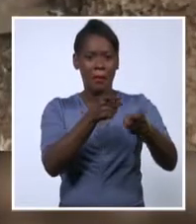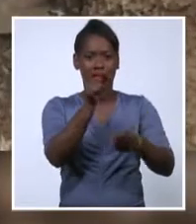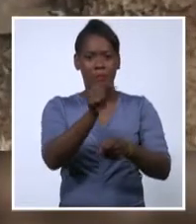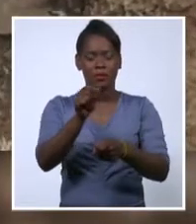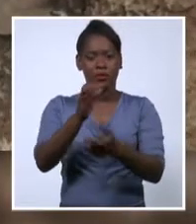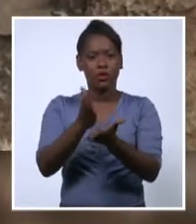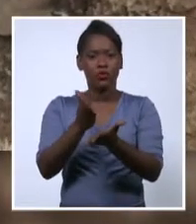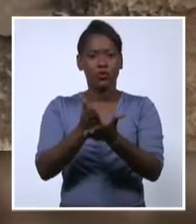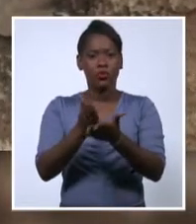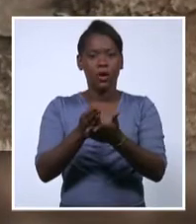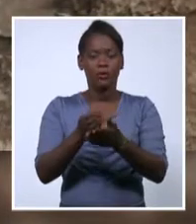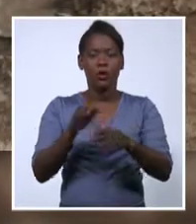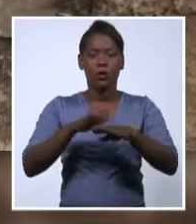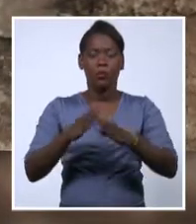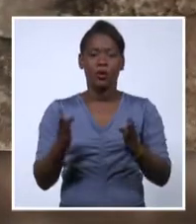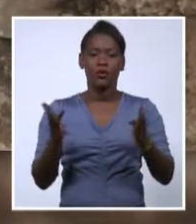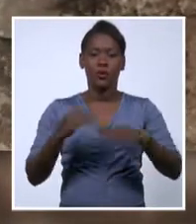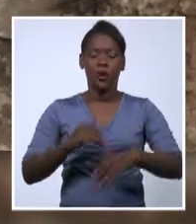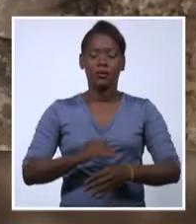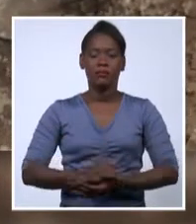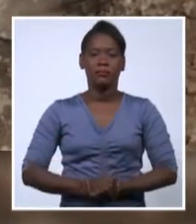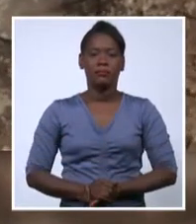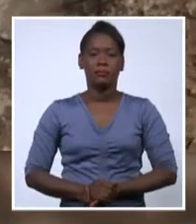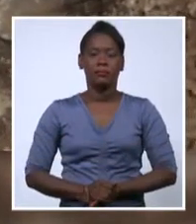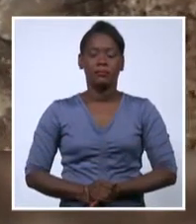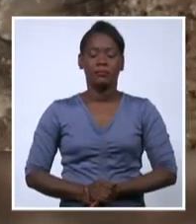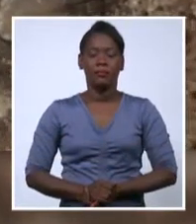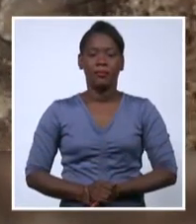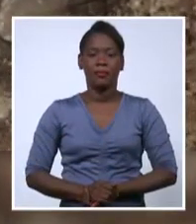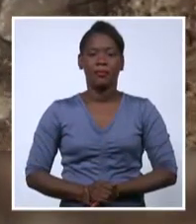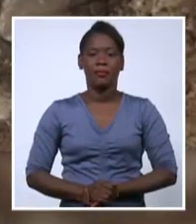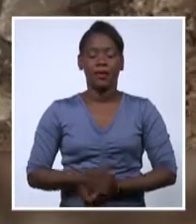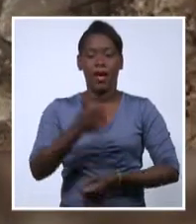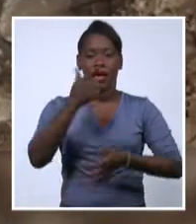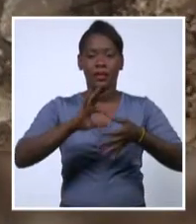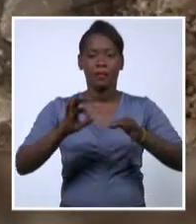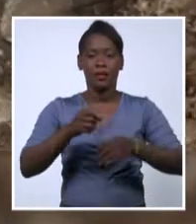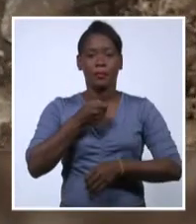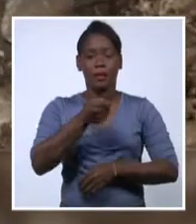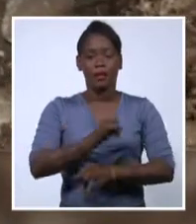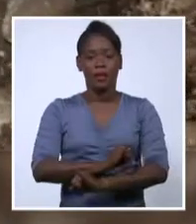Desde Artemisa, Reinier del Pino, Sistema Informativo de la Televisión Cubana.